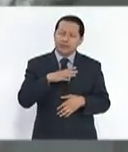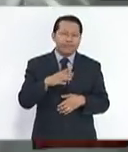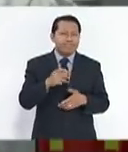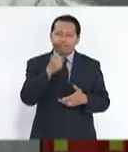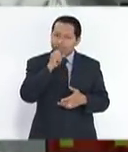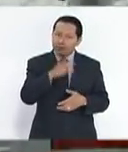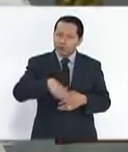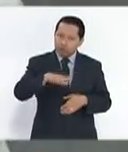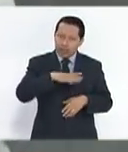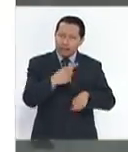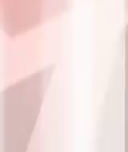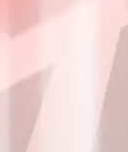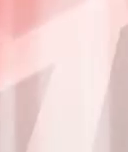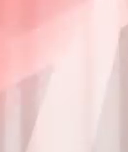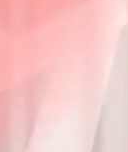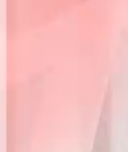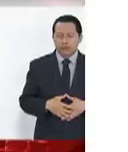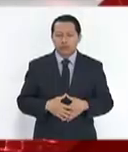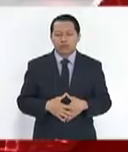una enfermedad.